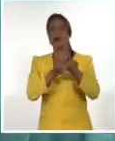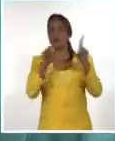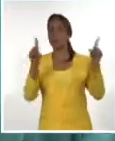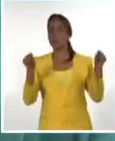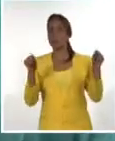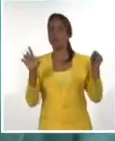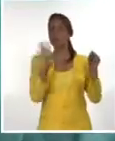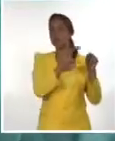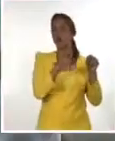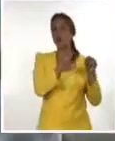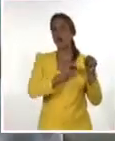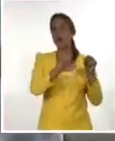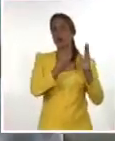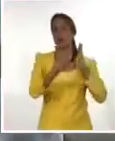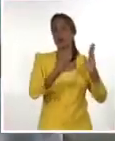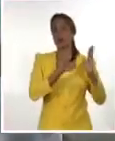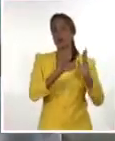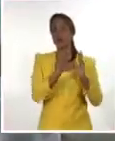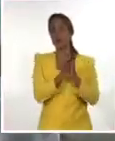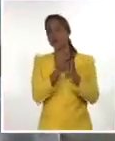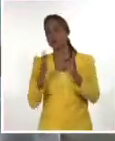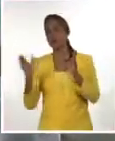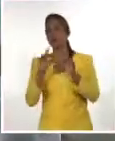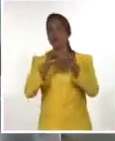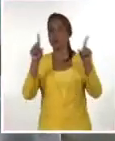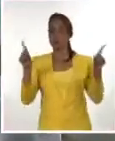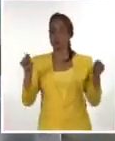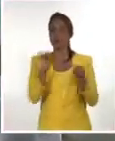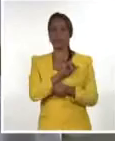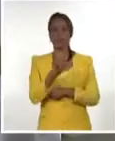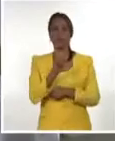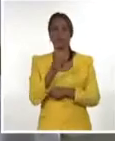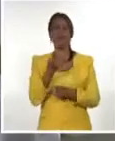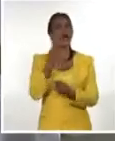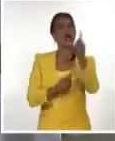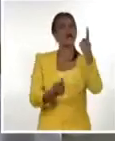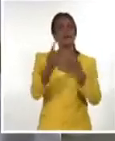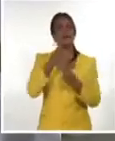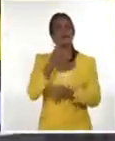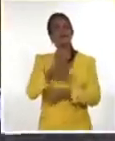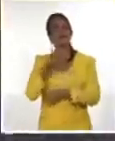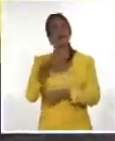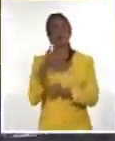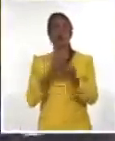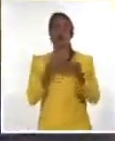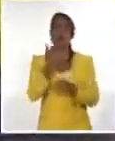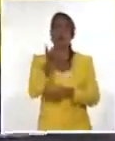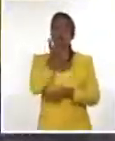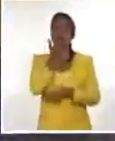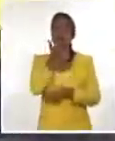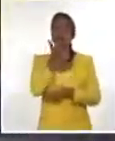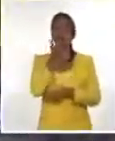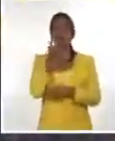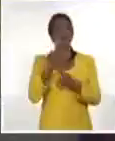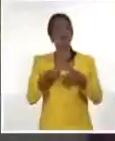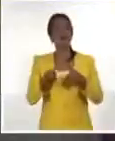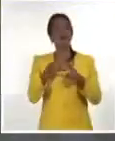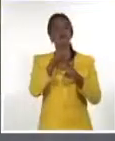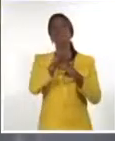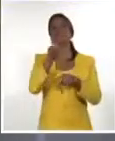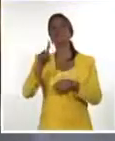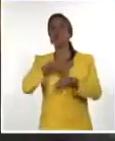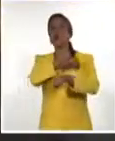orientales y el resto del país. Disímiles fueron las alternativas adoptadas ante cada afectación, además de la extensión de 12